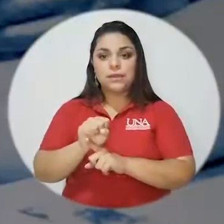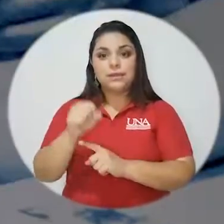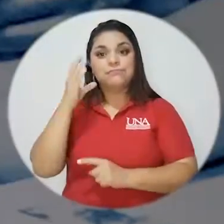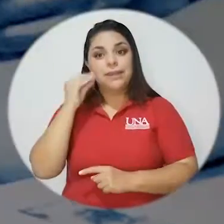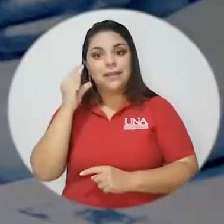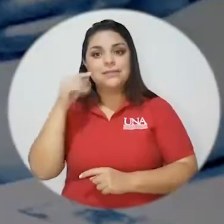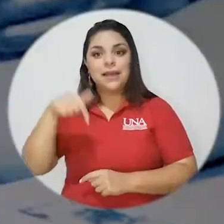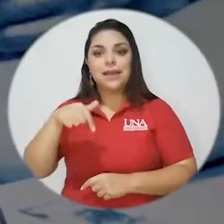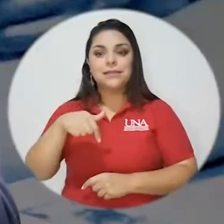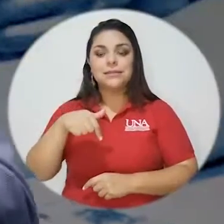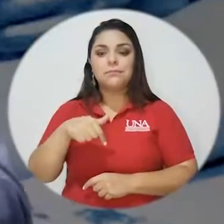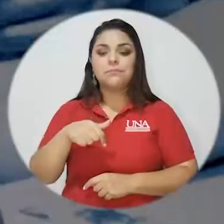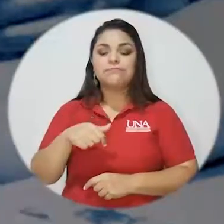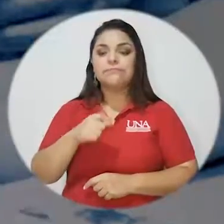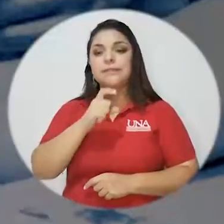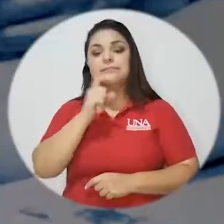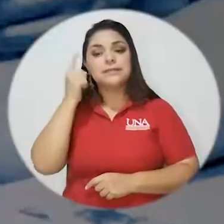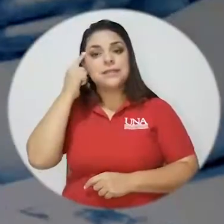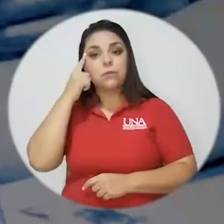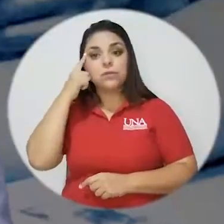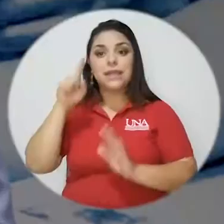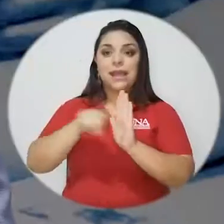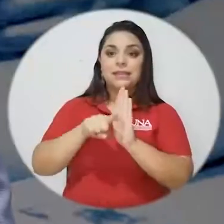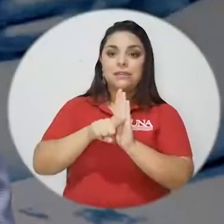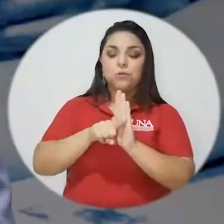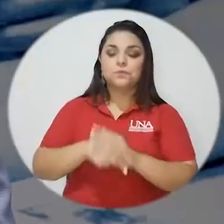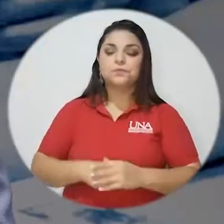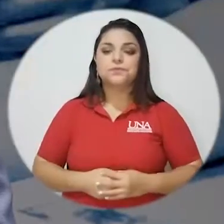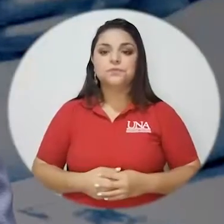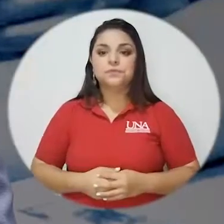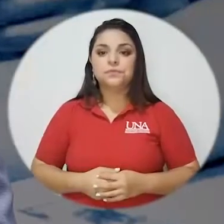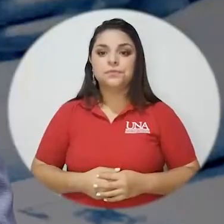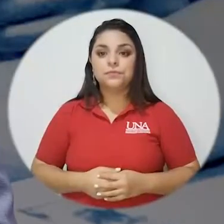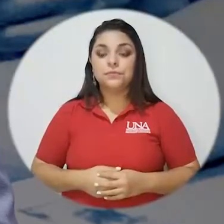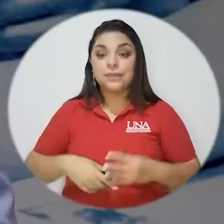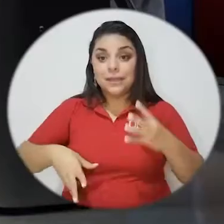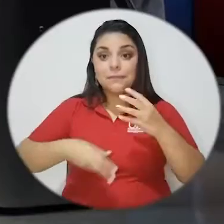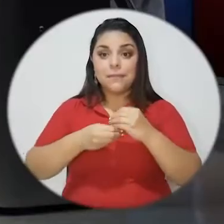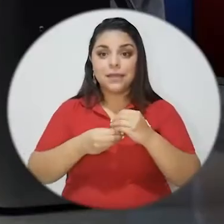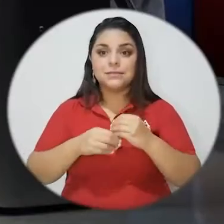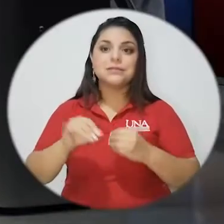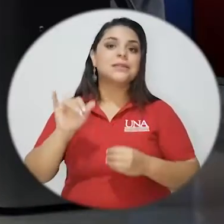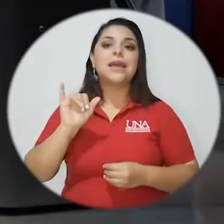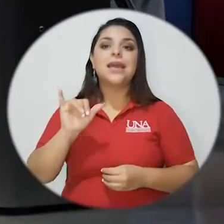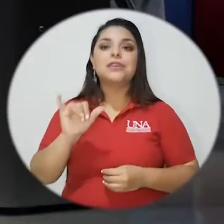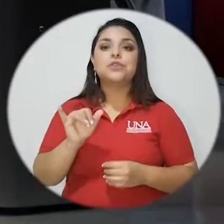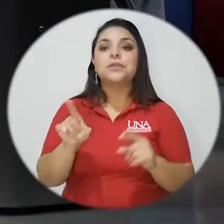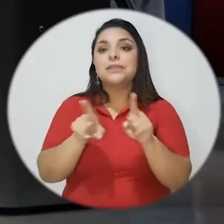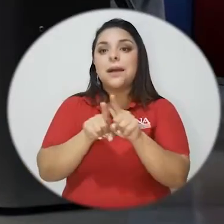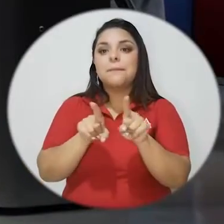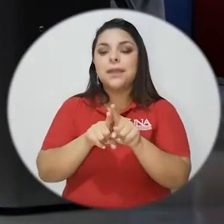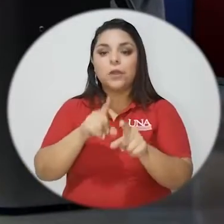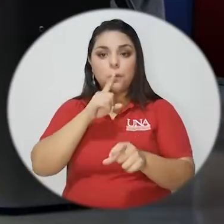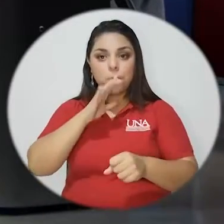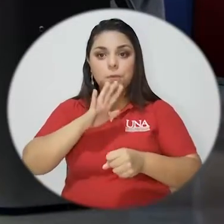situación, digamos, que hemos vivido, que podríamos considerarla que es negativa. Y a sumar a eso